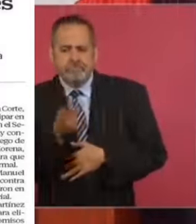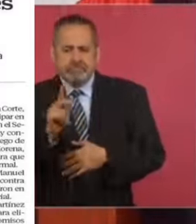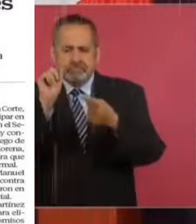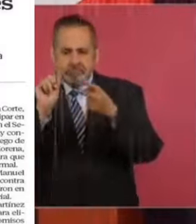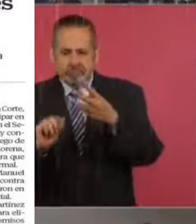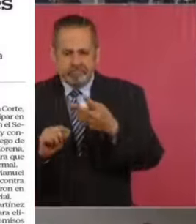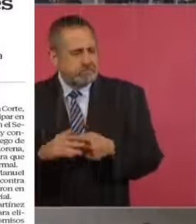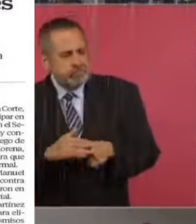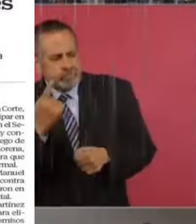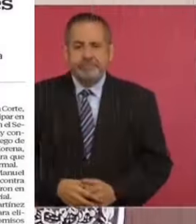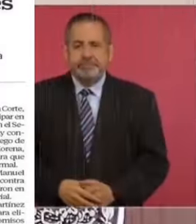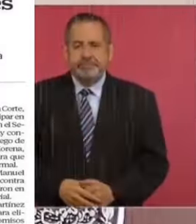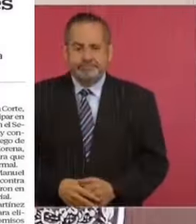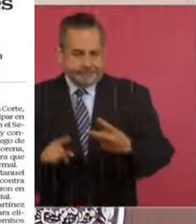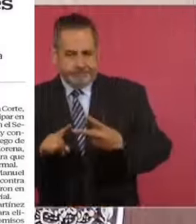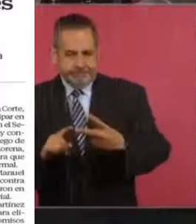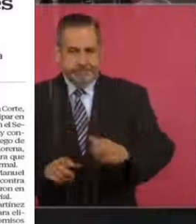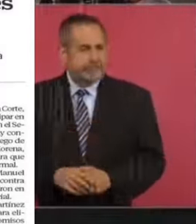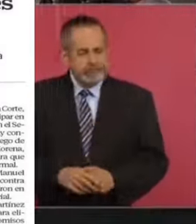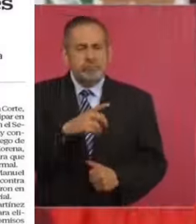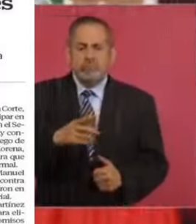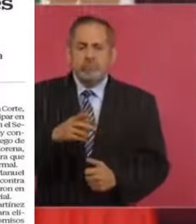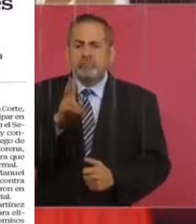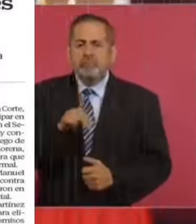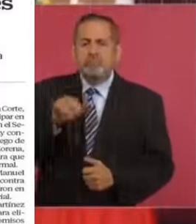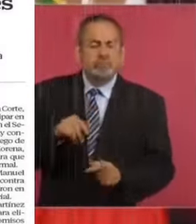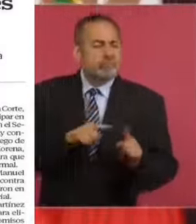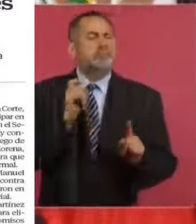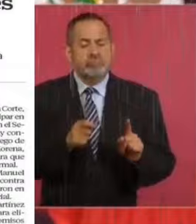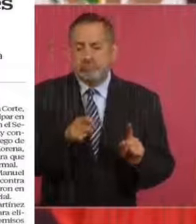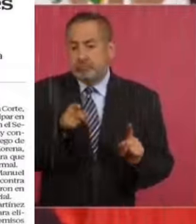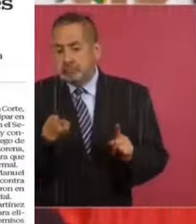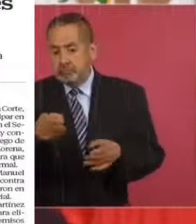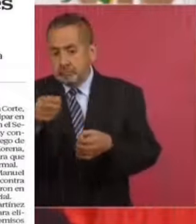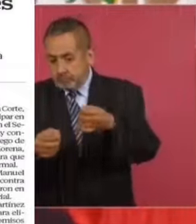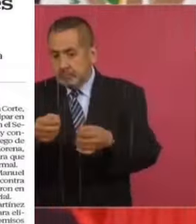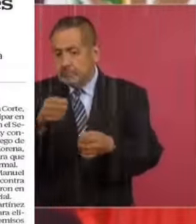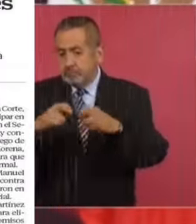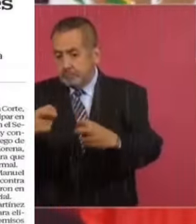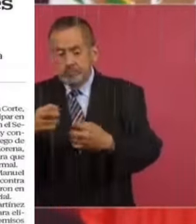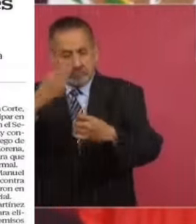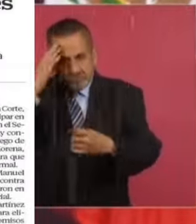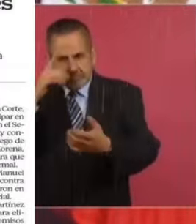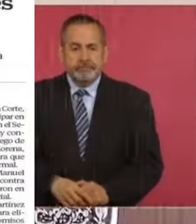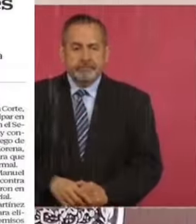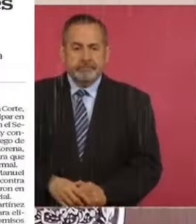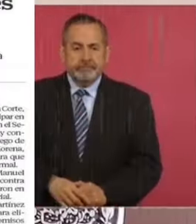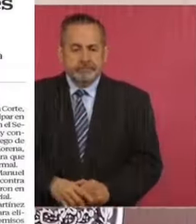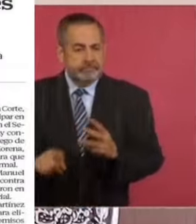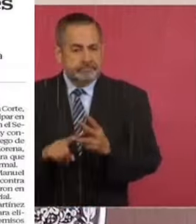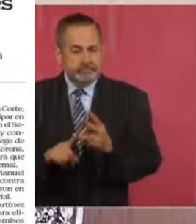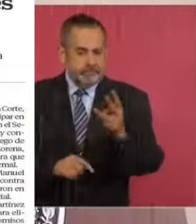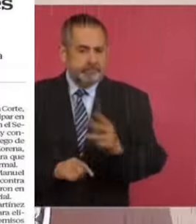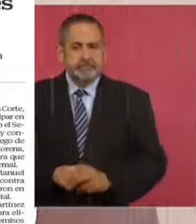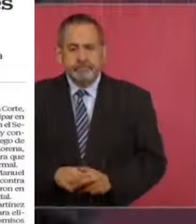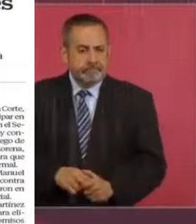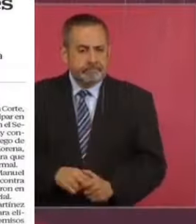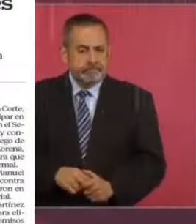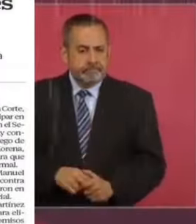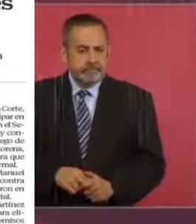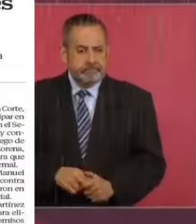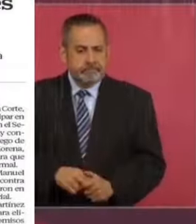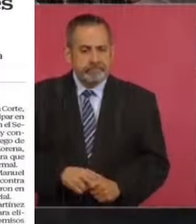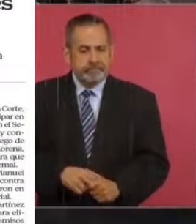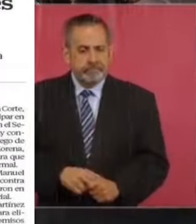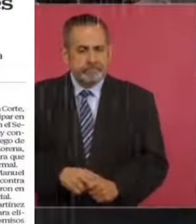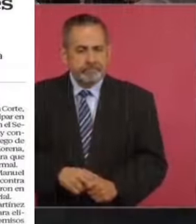Una, ¿por qué ganan 700,000 pesos? 2, ¿por qué nunca castiga a jueces, ni magistrados, ni a ministros por corrupción? 3, ¿por qué